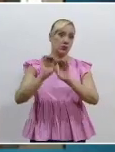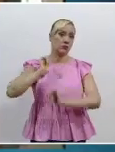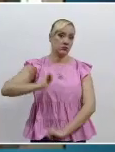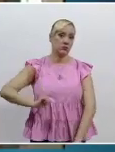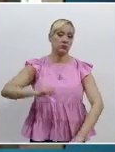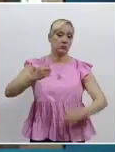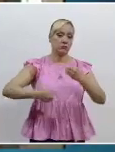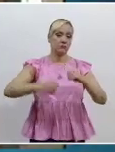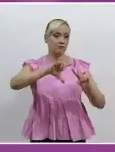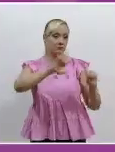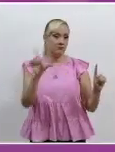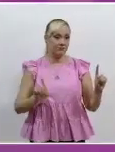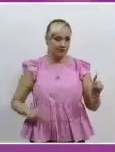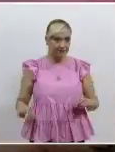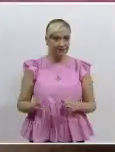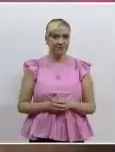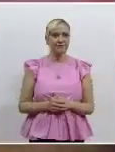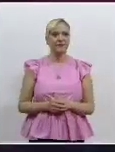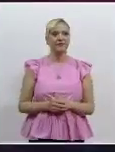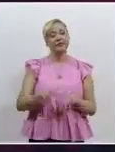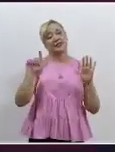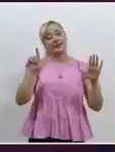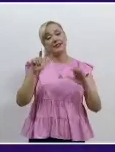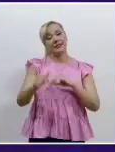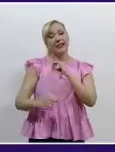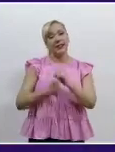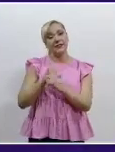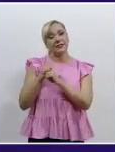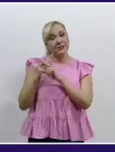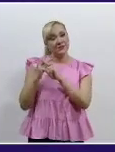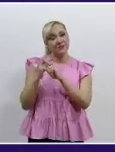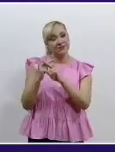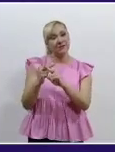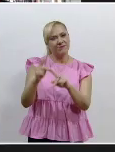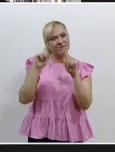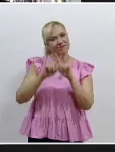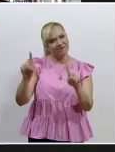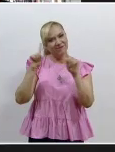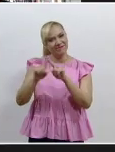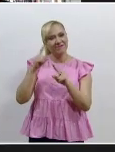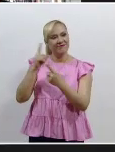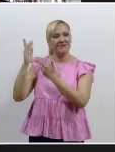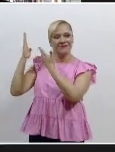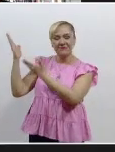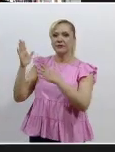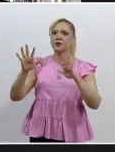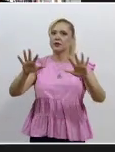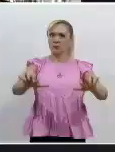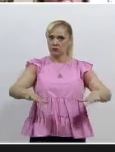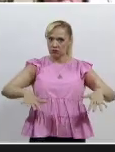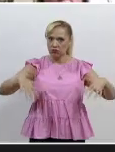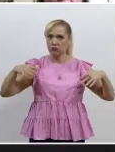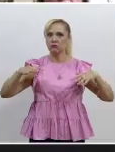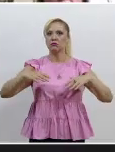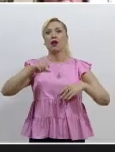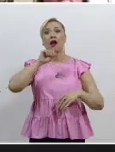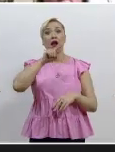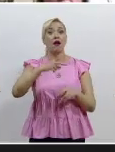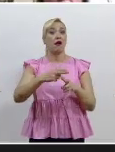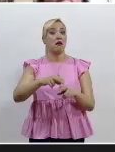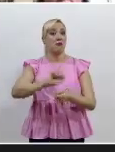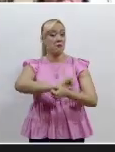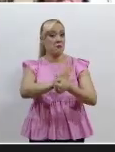Judicial de la Federación. Durante 17 años de vida, ha transmitido en vivo las sesiones del Pleno de la Suprema Corte, incluso